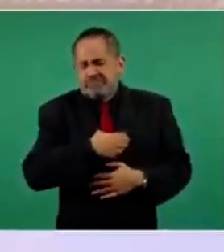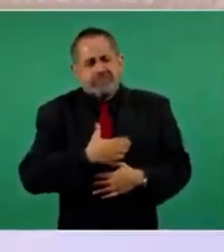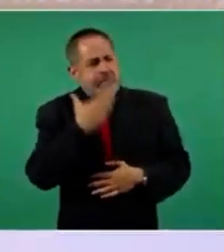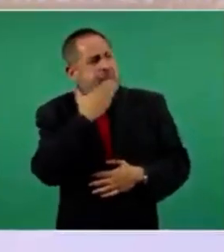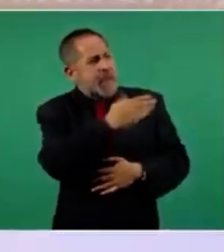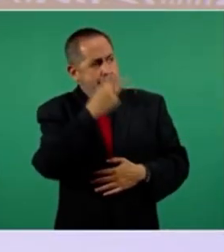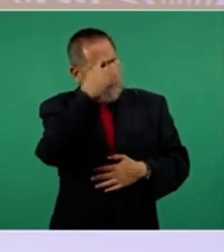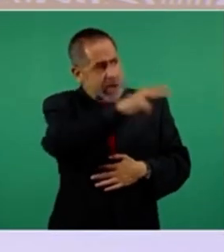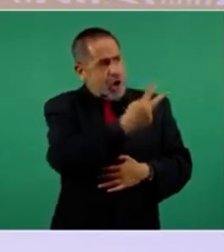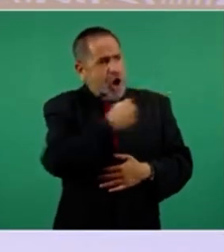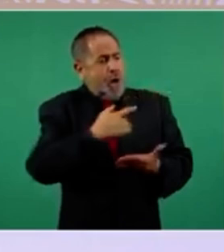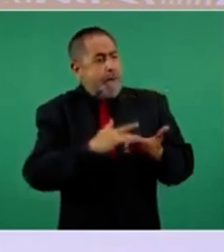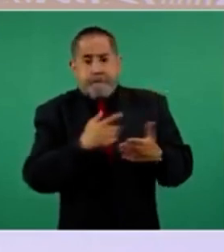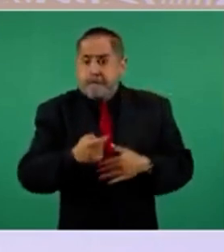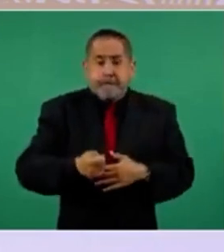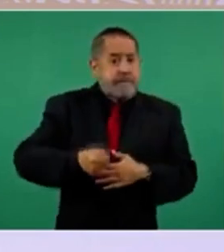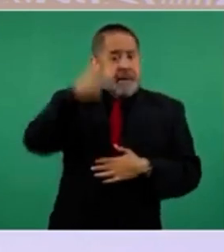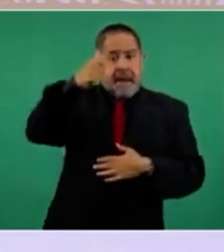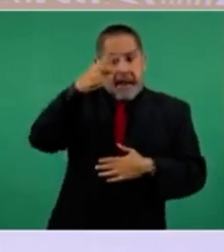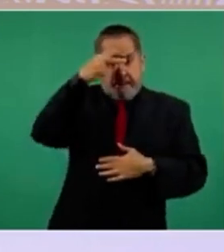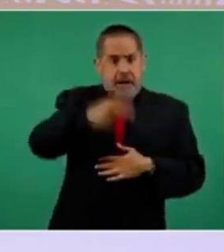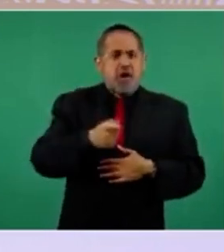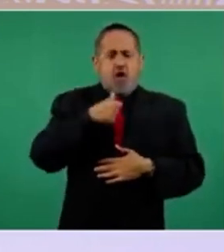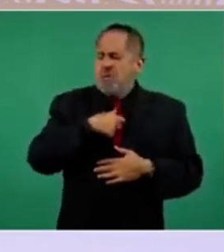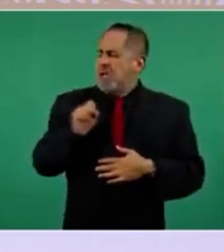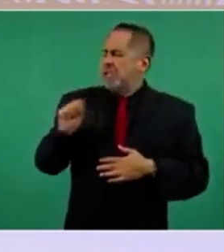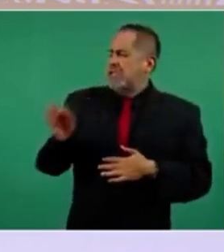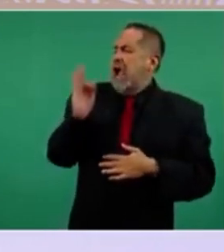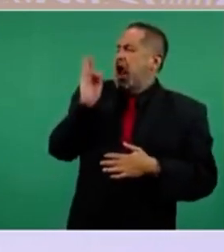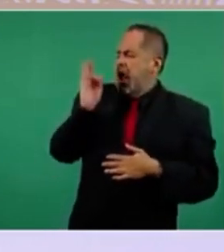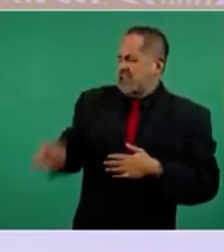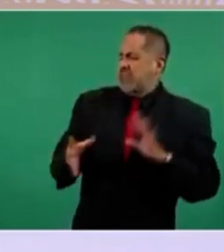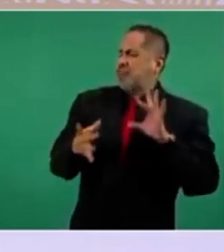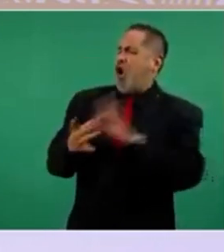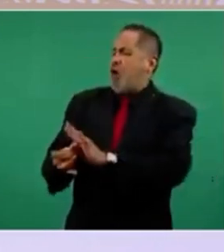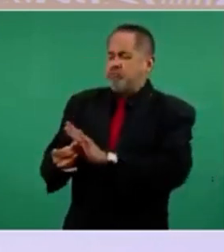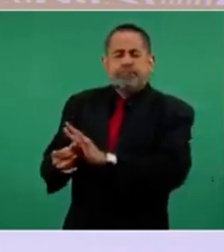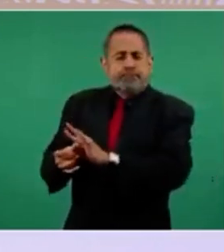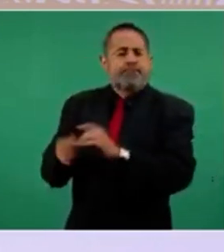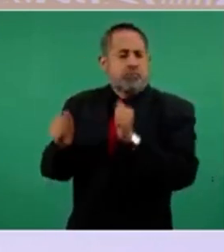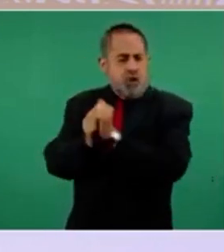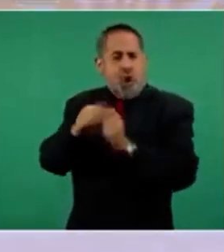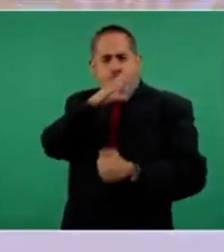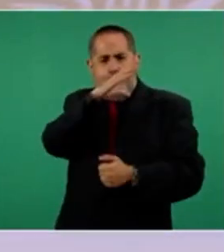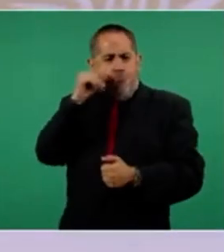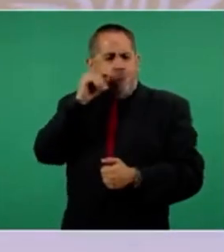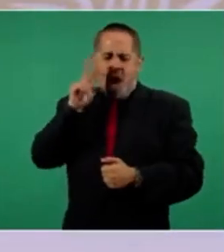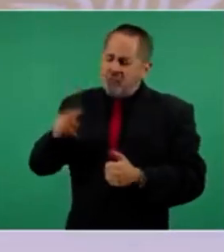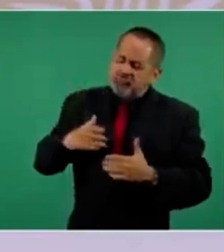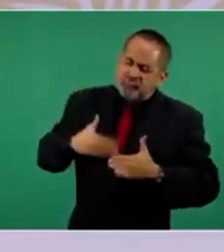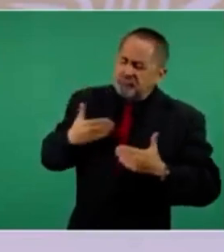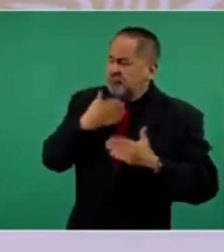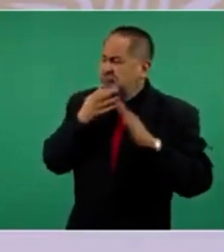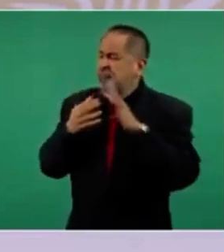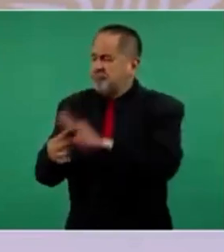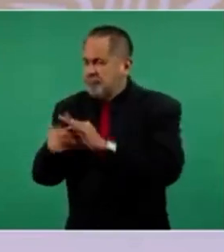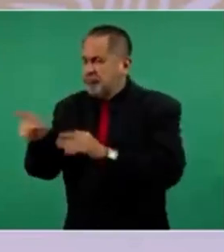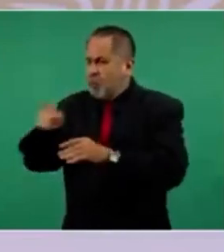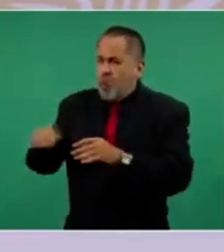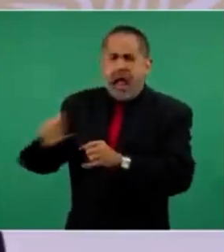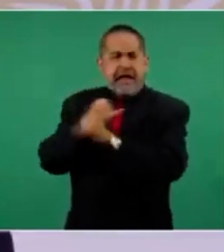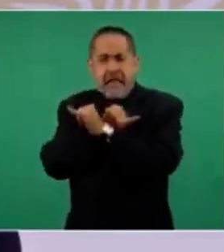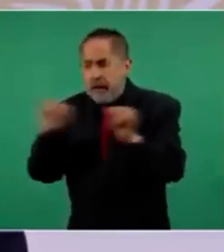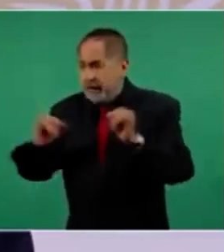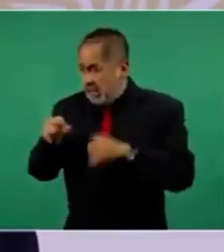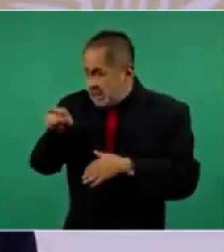que México haya sido la primera nación de América que hubiese manifestado así sus generosas simpatías a la causa de la